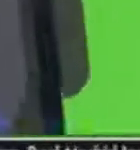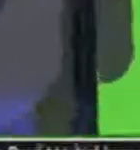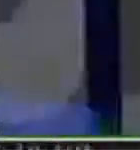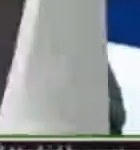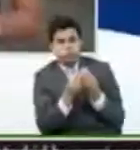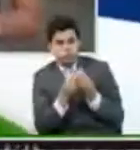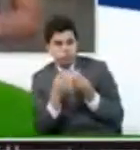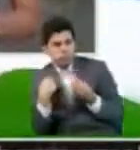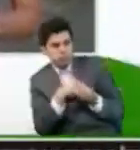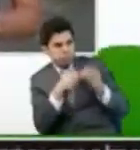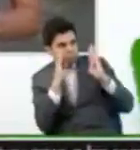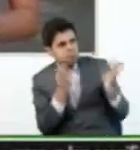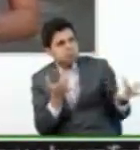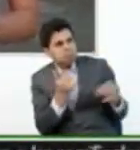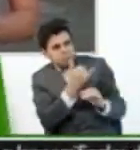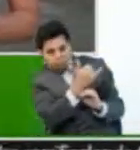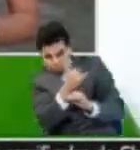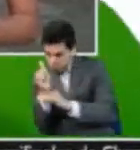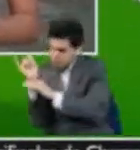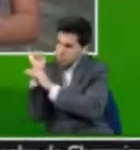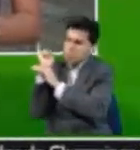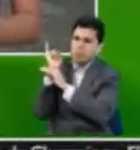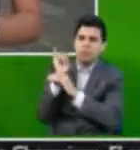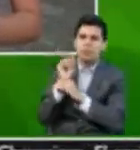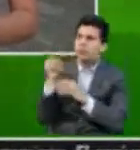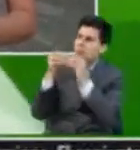muy pendientes de todos los detalles y toda la